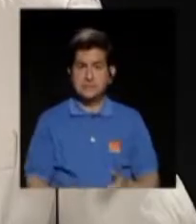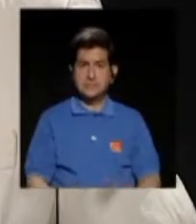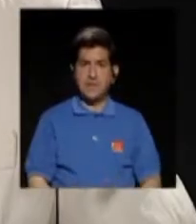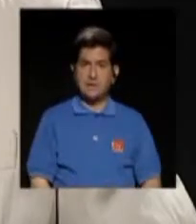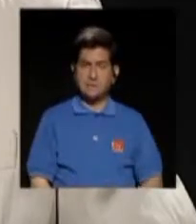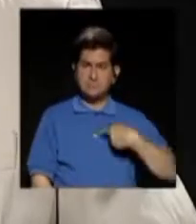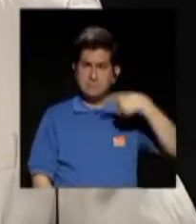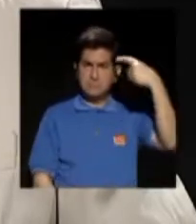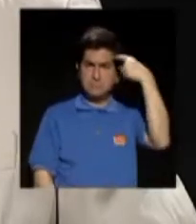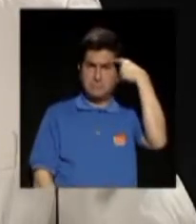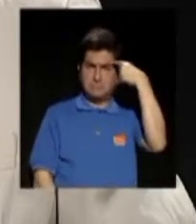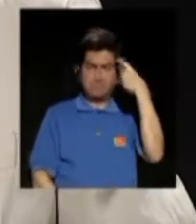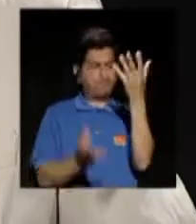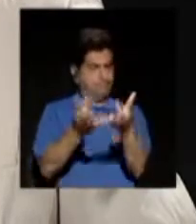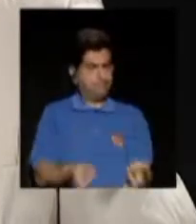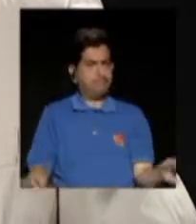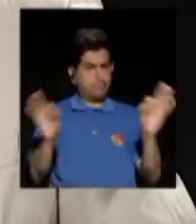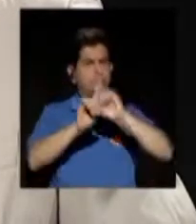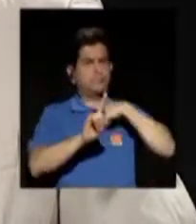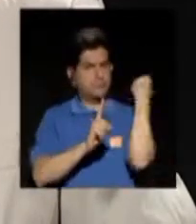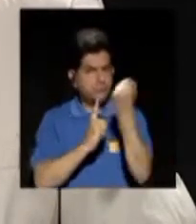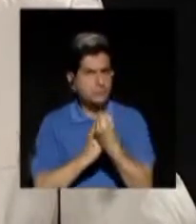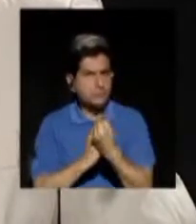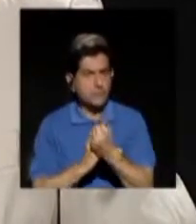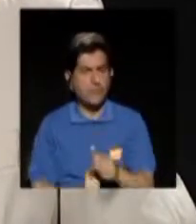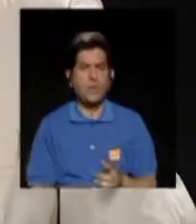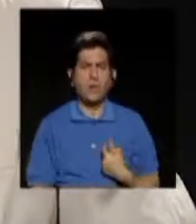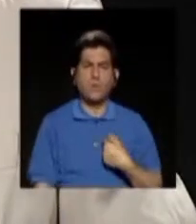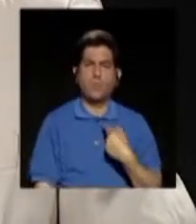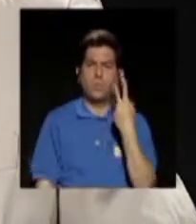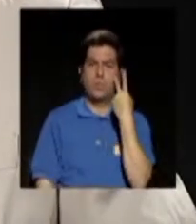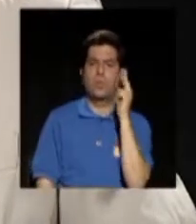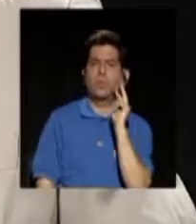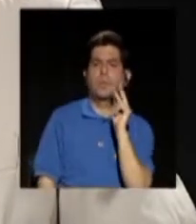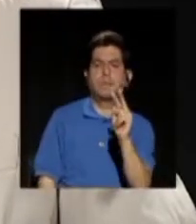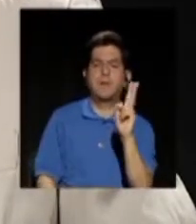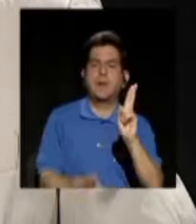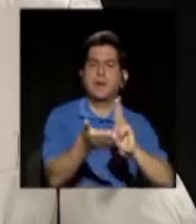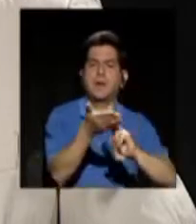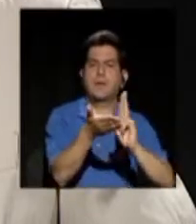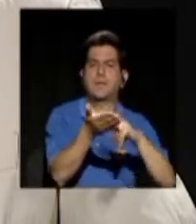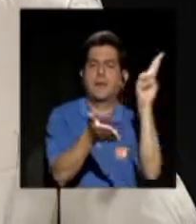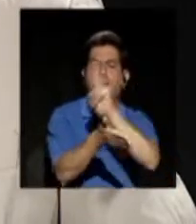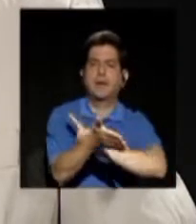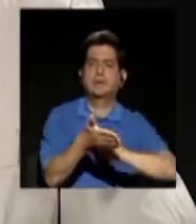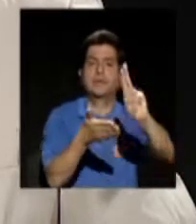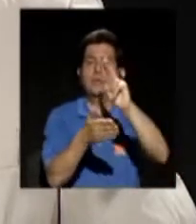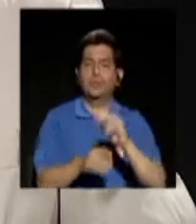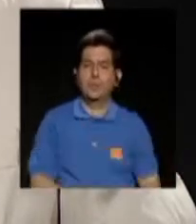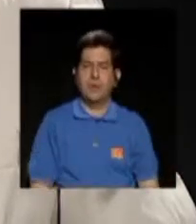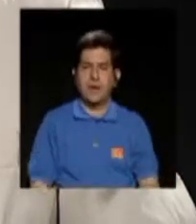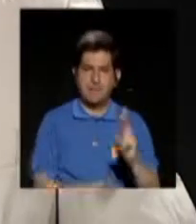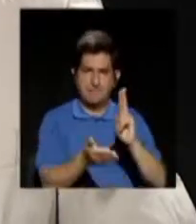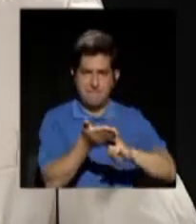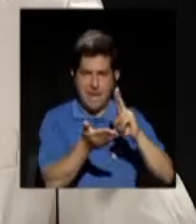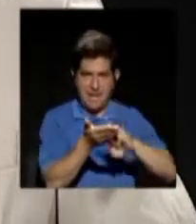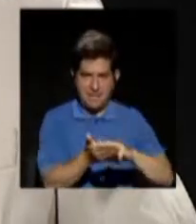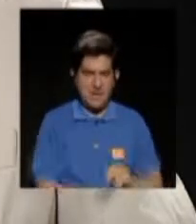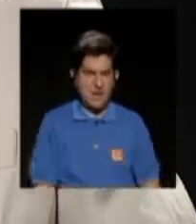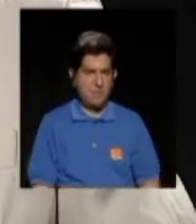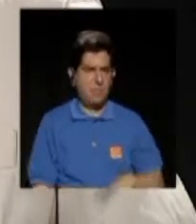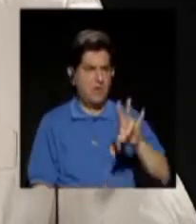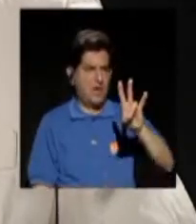realmente yo pienso fue fundamental. De hecho, cuando uno mira la matrícula de la universidad, la matrícula pasa como